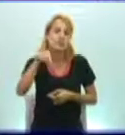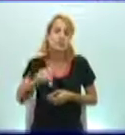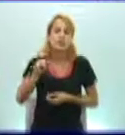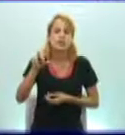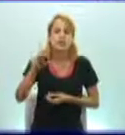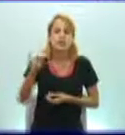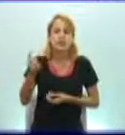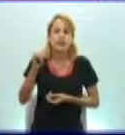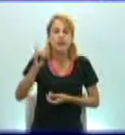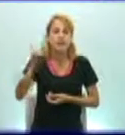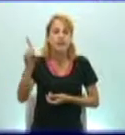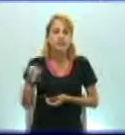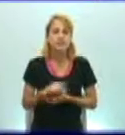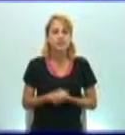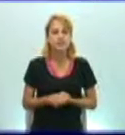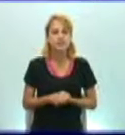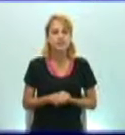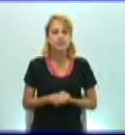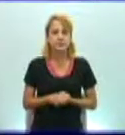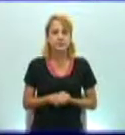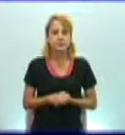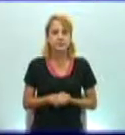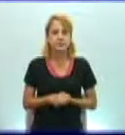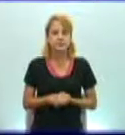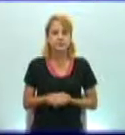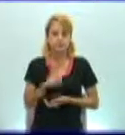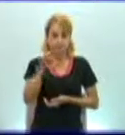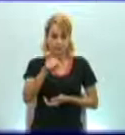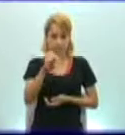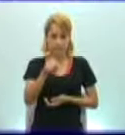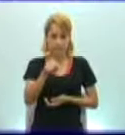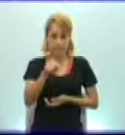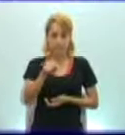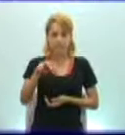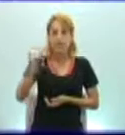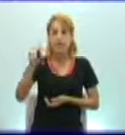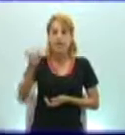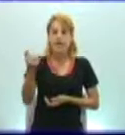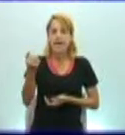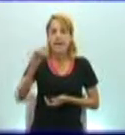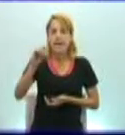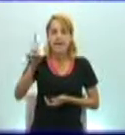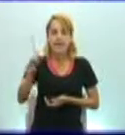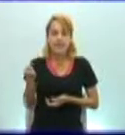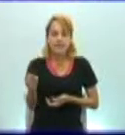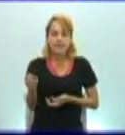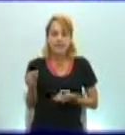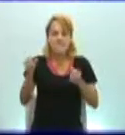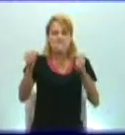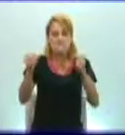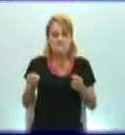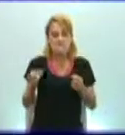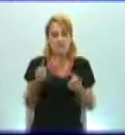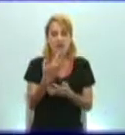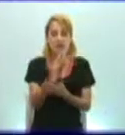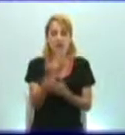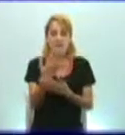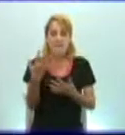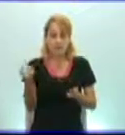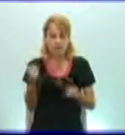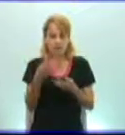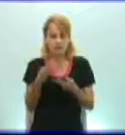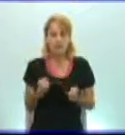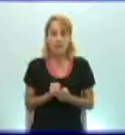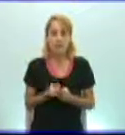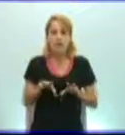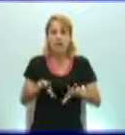durante la emisión. La raíz fija la planta al suelo, absorbe las